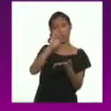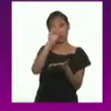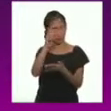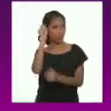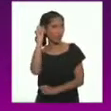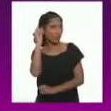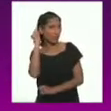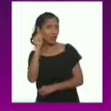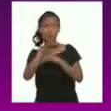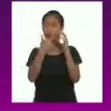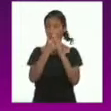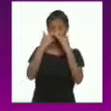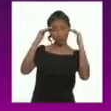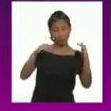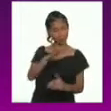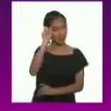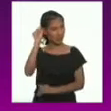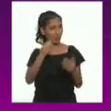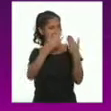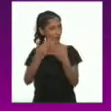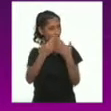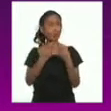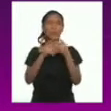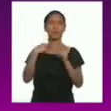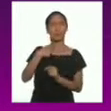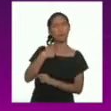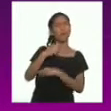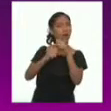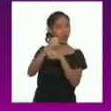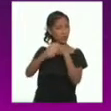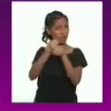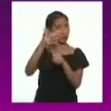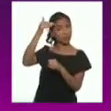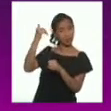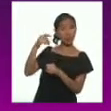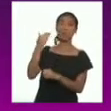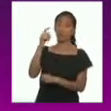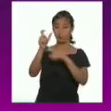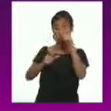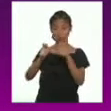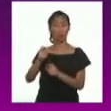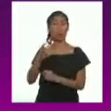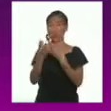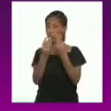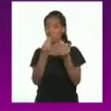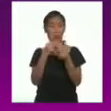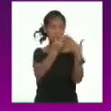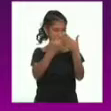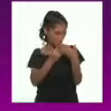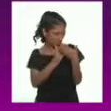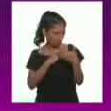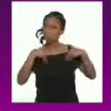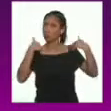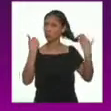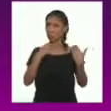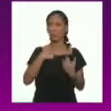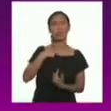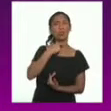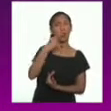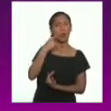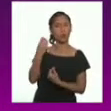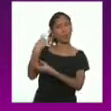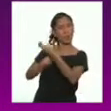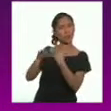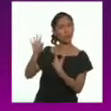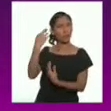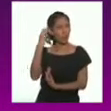la educación es un derecho de todas las niñas y los niños, ya que hace muchos años atrás mis antepasados no pudieron acceder a la educación. Mi abuelo me